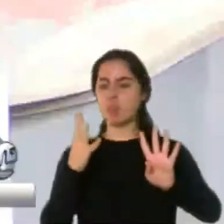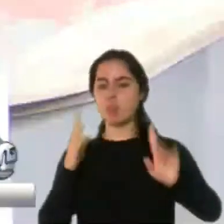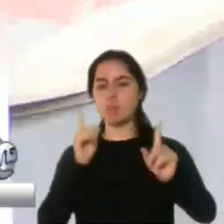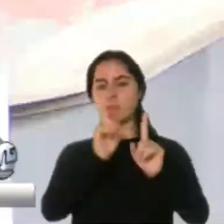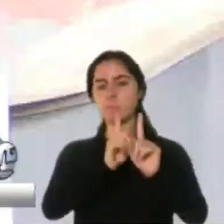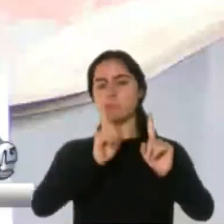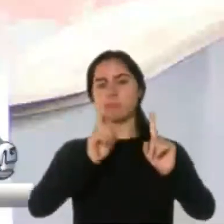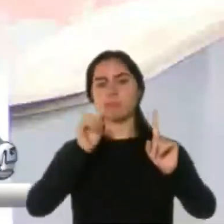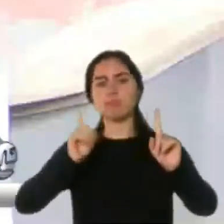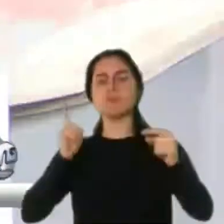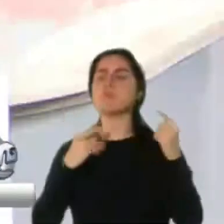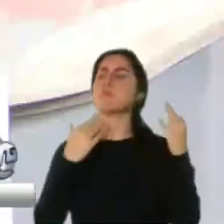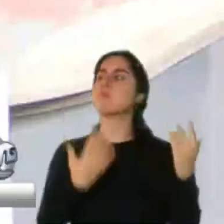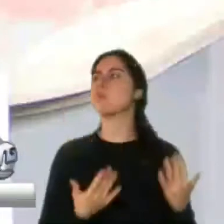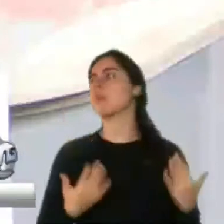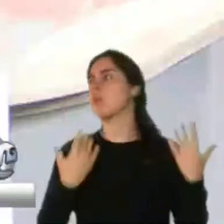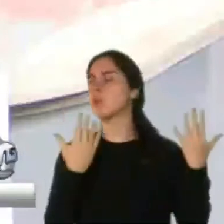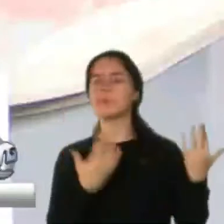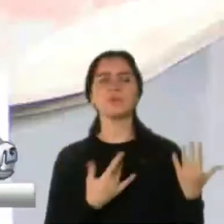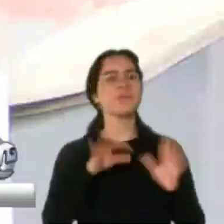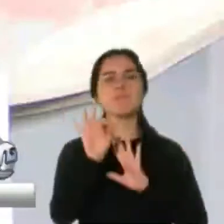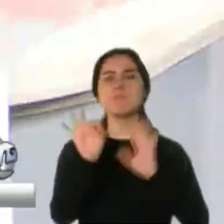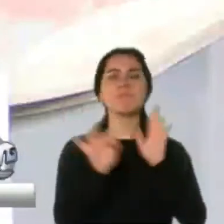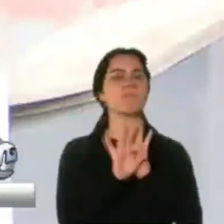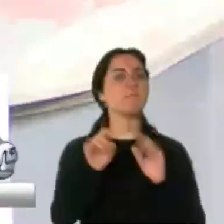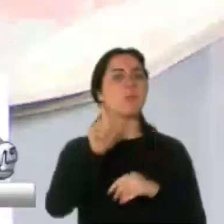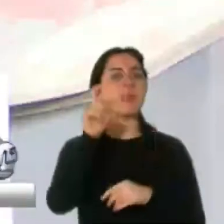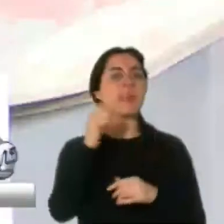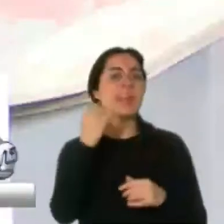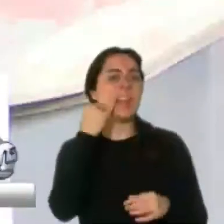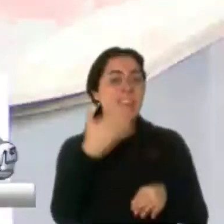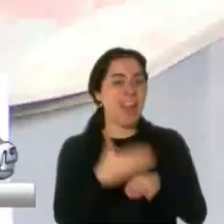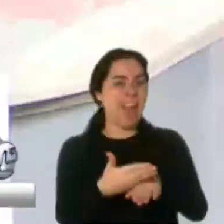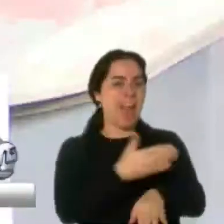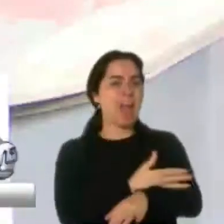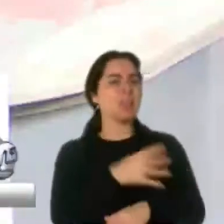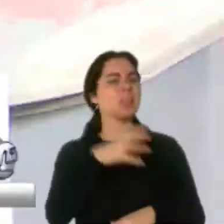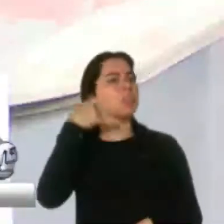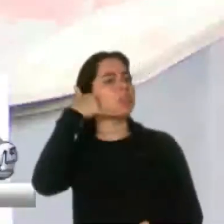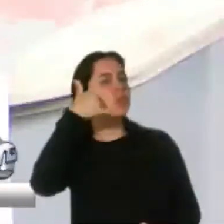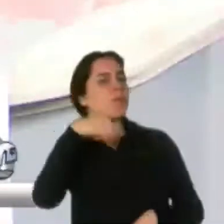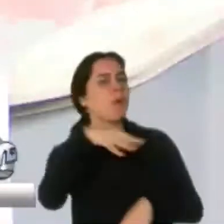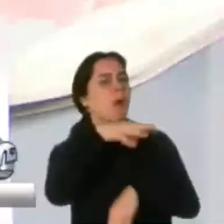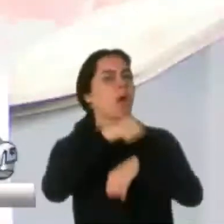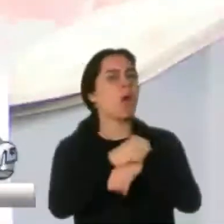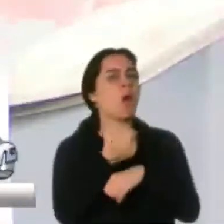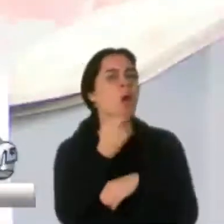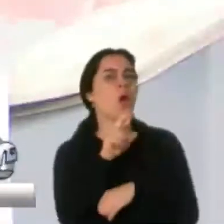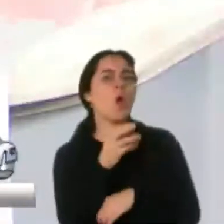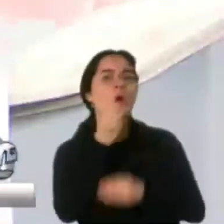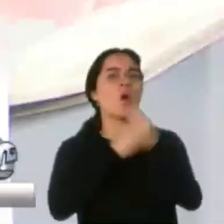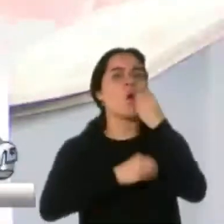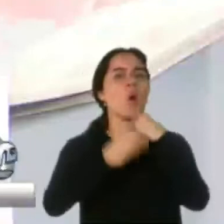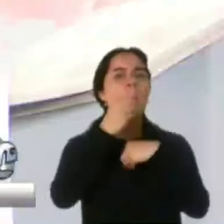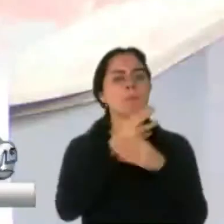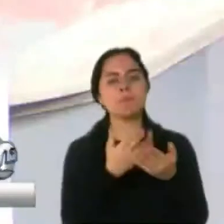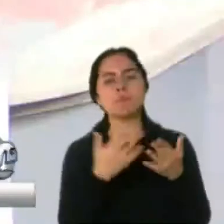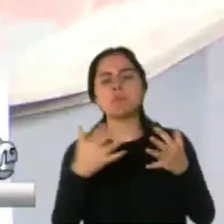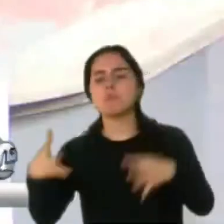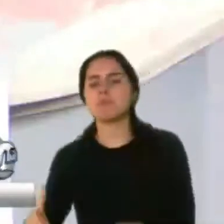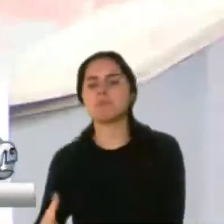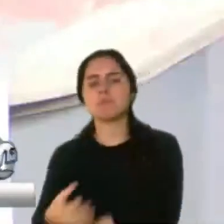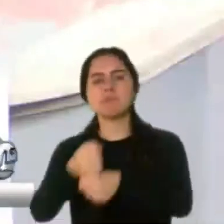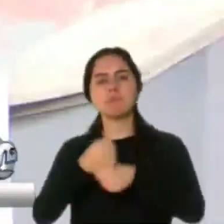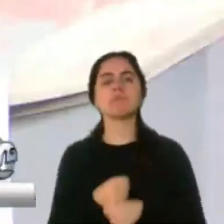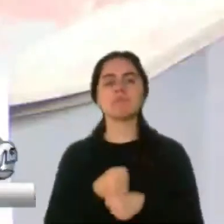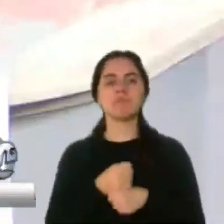comercios autorizados, a menos que sea por reservación, por cita previa, por ejemplo, o recogido de alimentos o mercancía. Durante